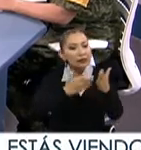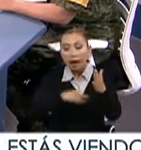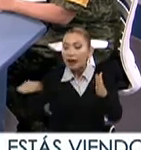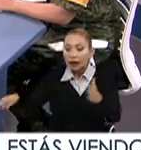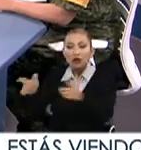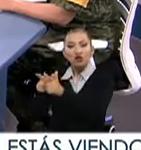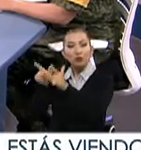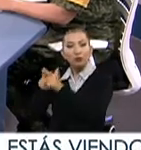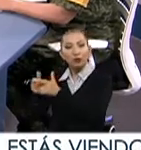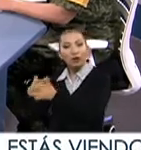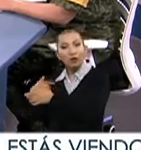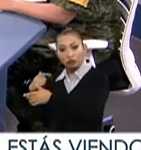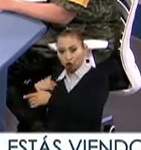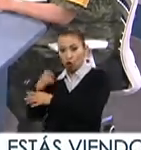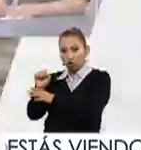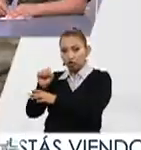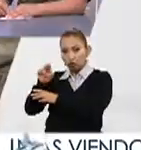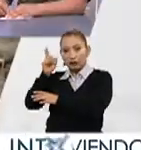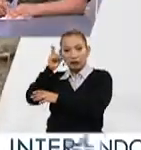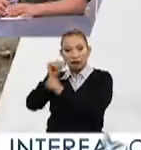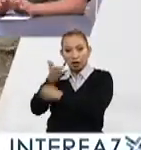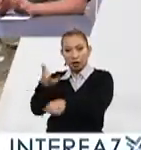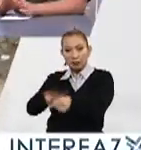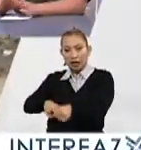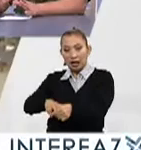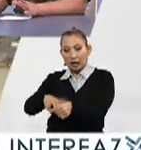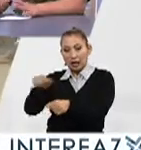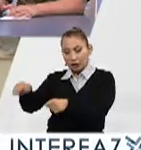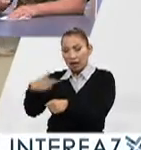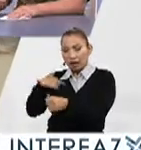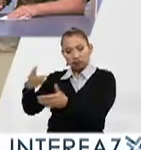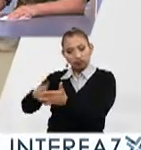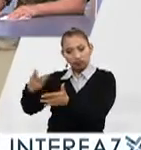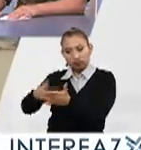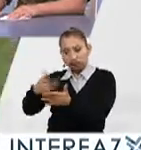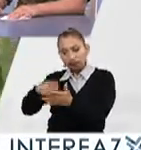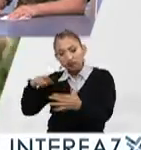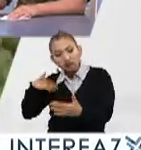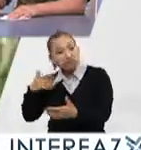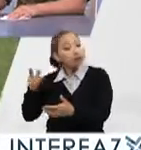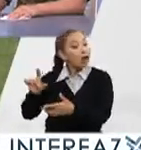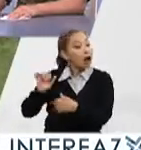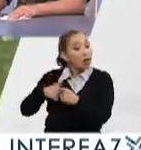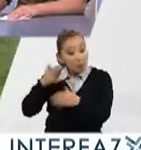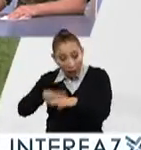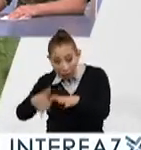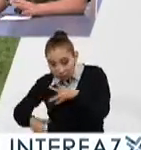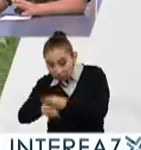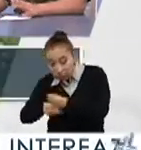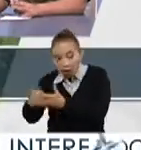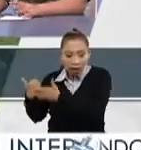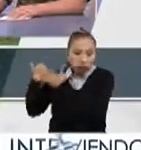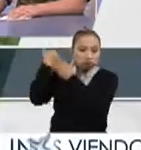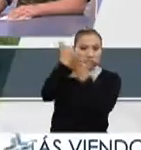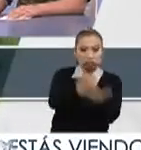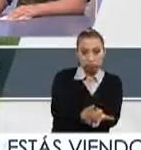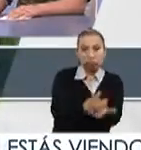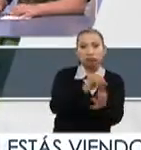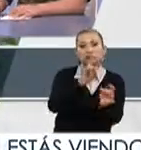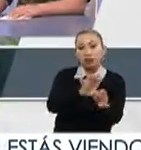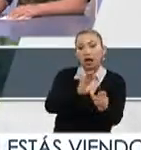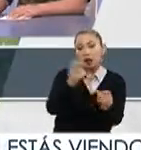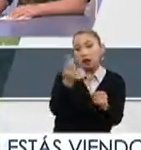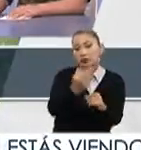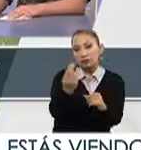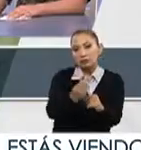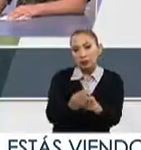Entonces yo soy la subdirectora del Hospital del Campo y tenemos permanentemente esta fuerza armada por si llegara